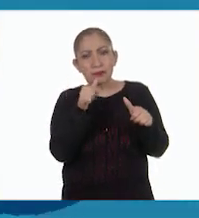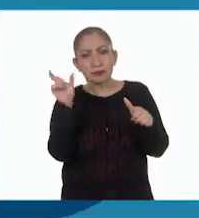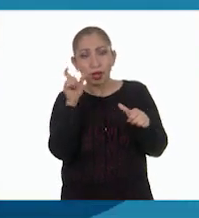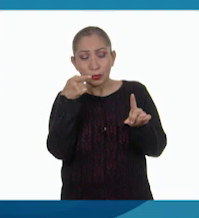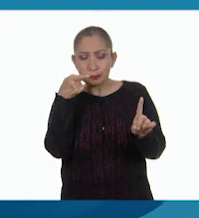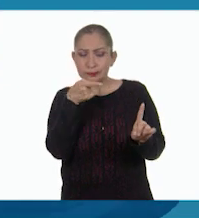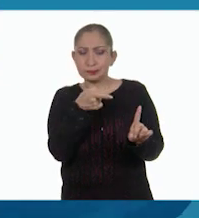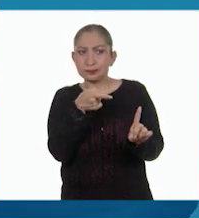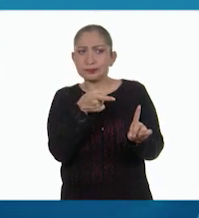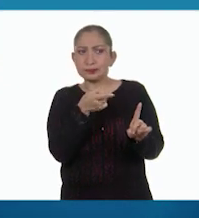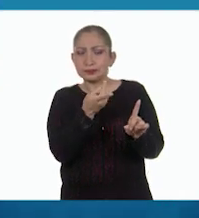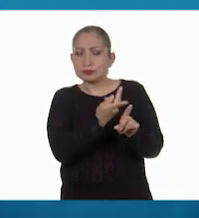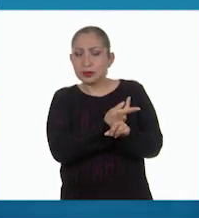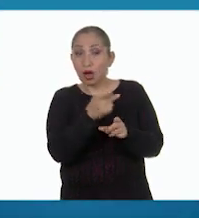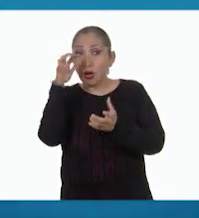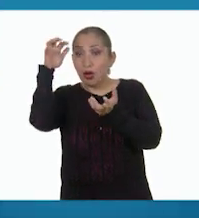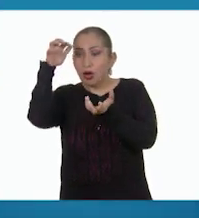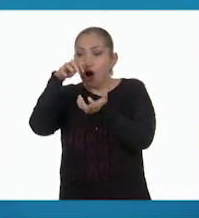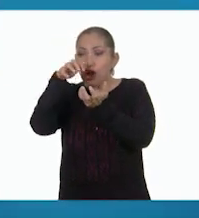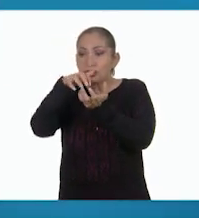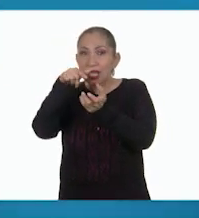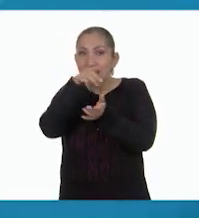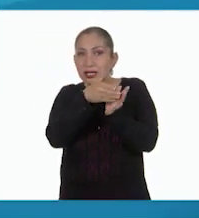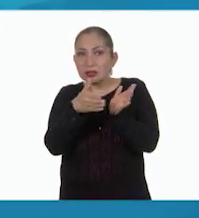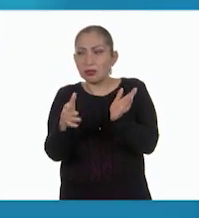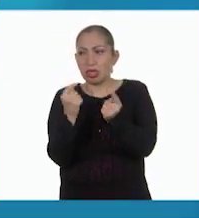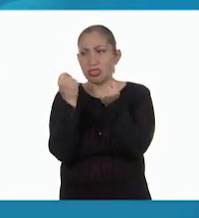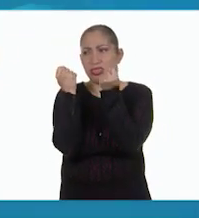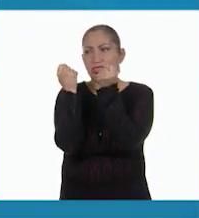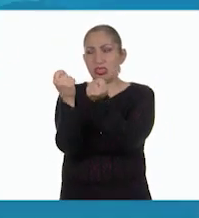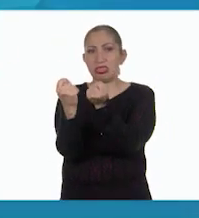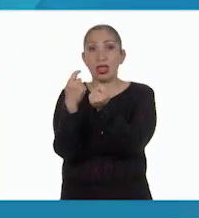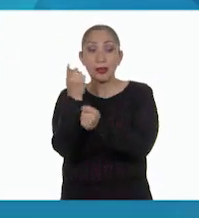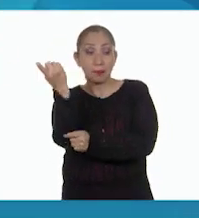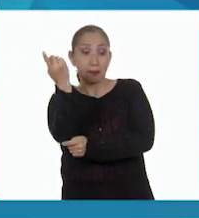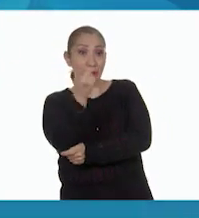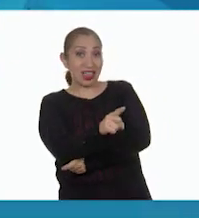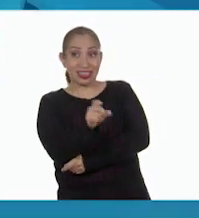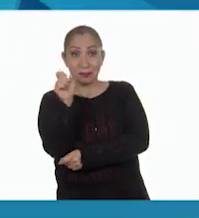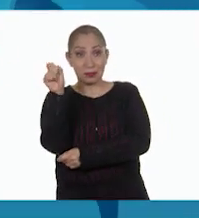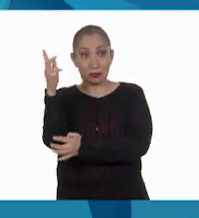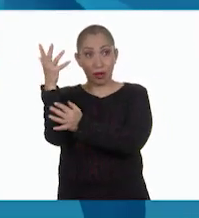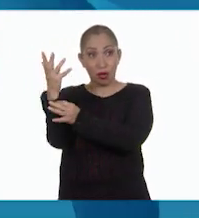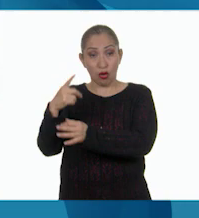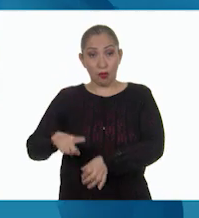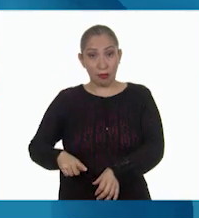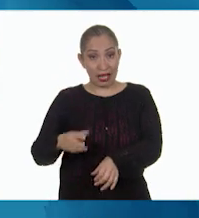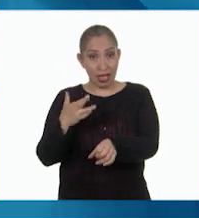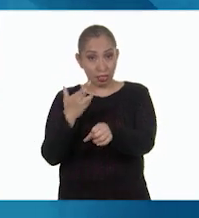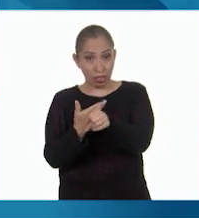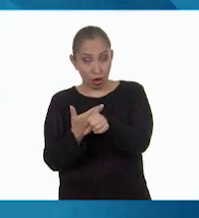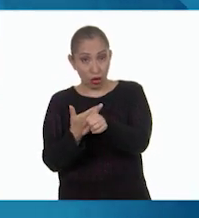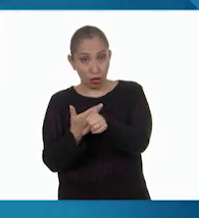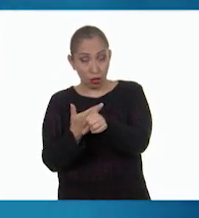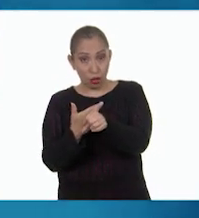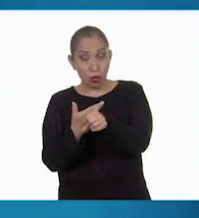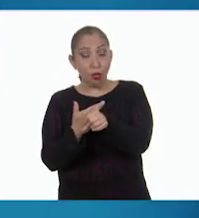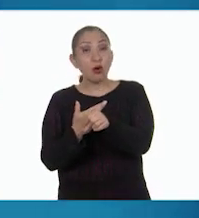momento que Hernán Cortés, desobedeciendo las órdenes del gobernador de